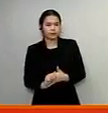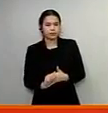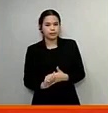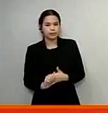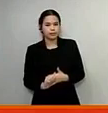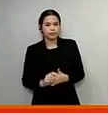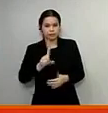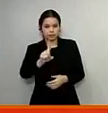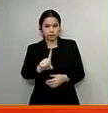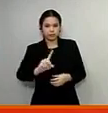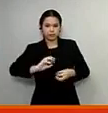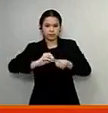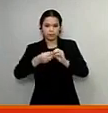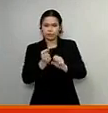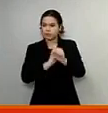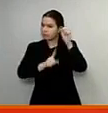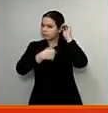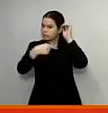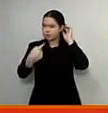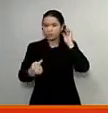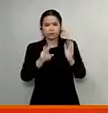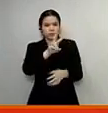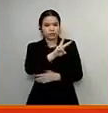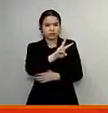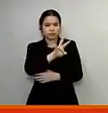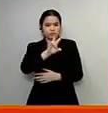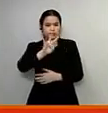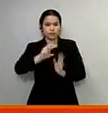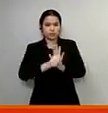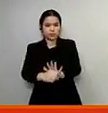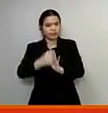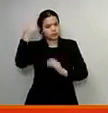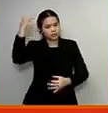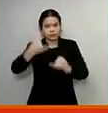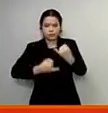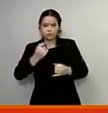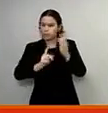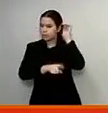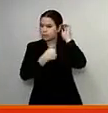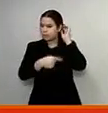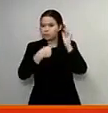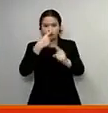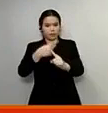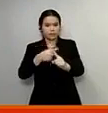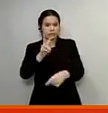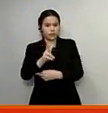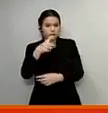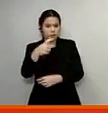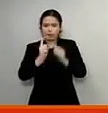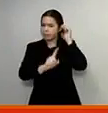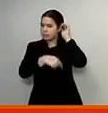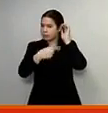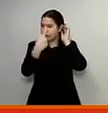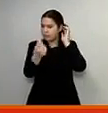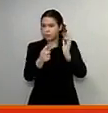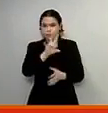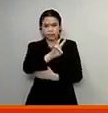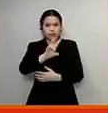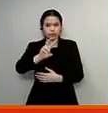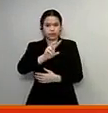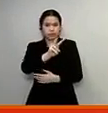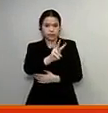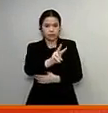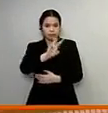Y este es el número ganador para la diaria 27 con su símbolo de sueños fuego para Multi X 2X y para más 1, 27 más